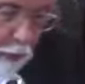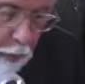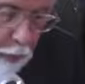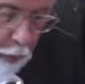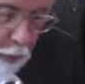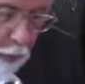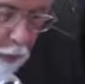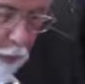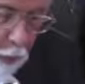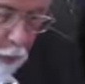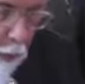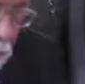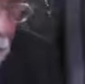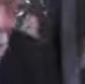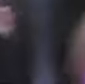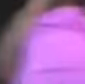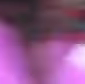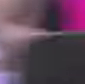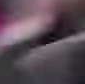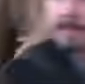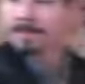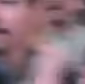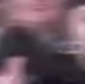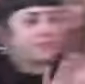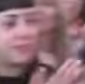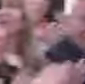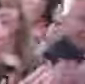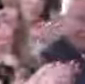y Gael Yomans.